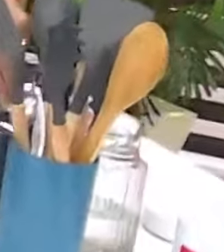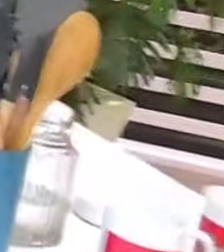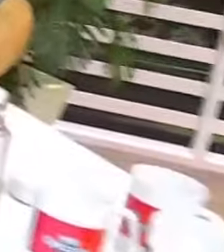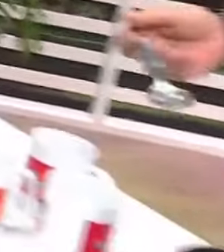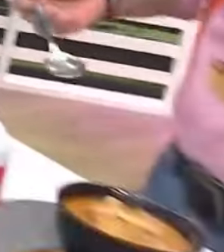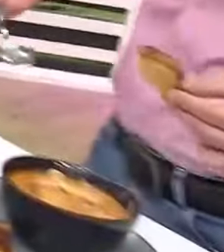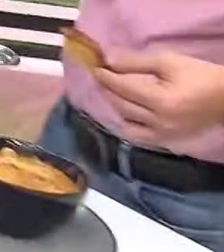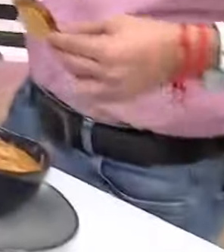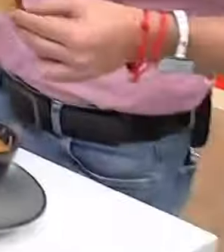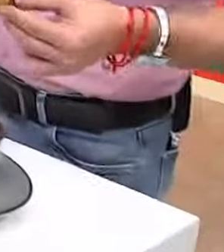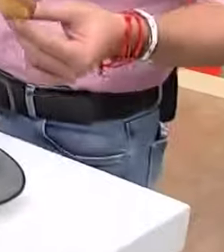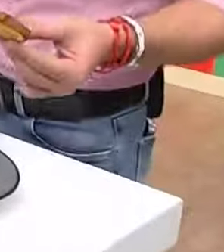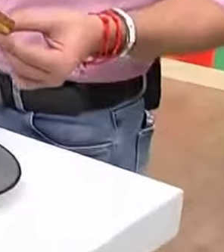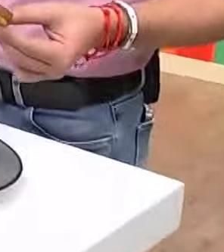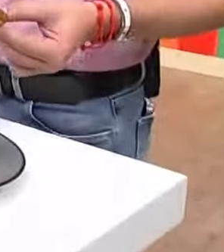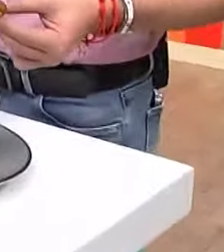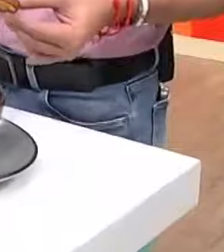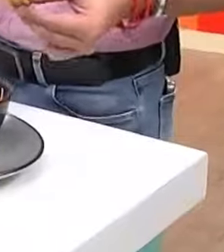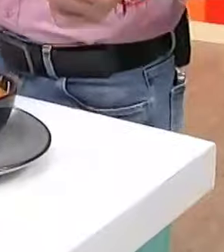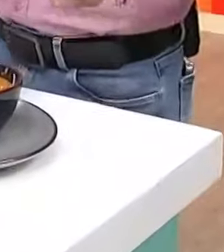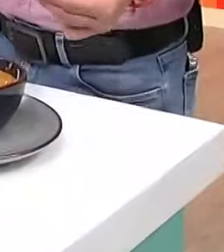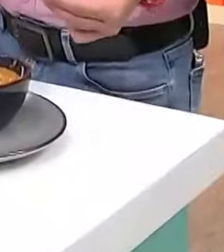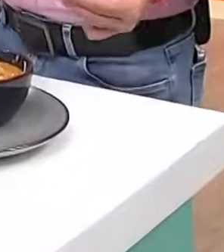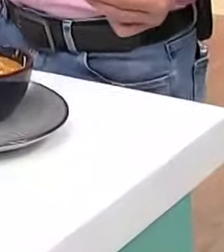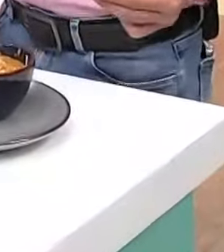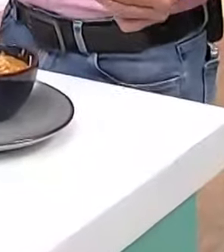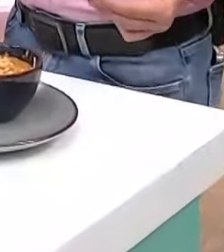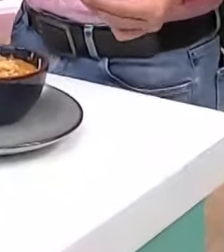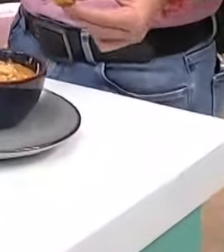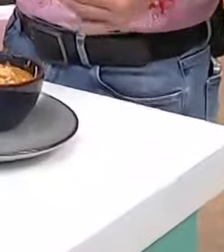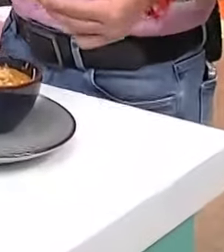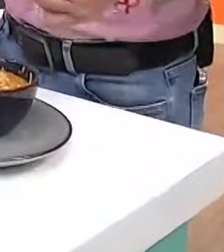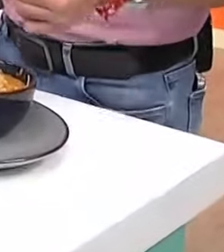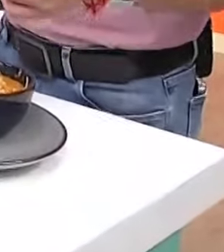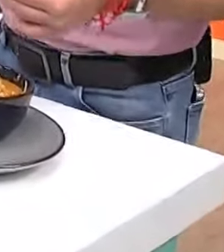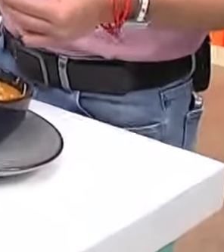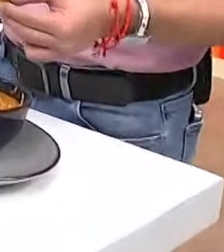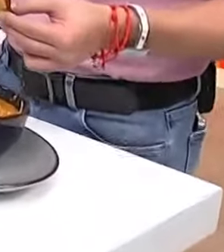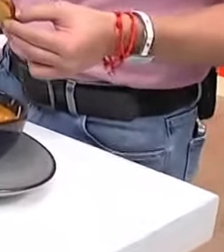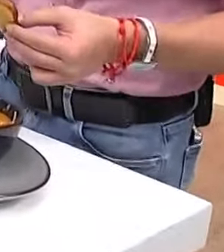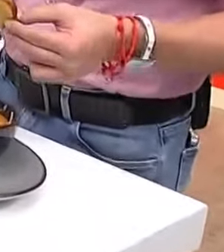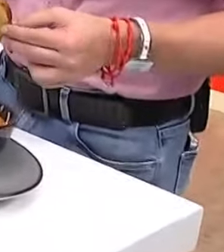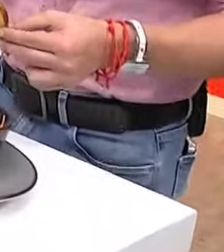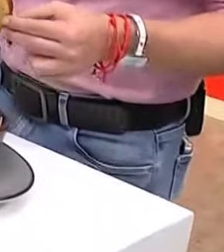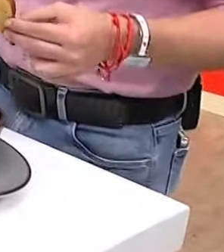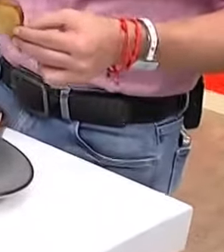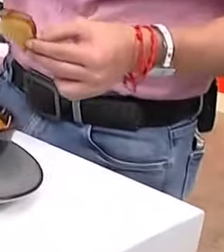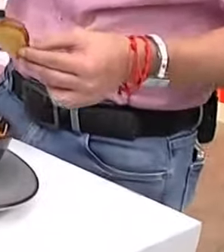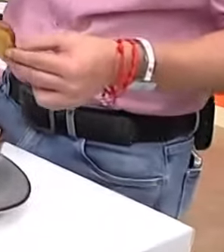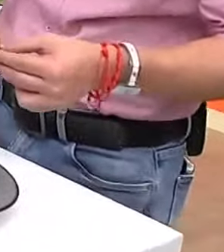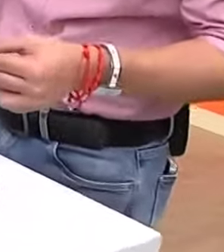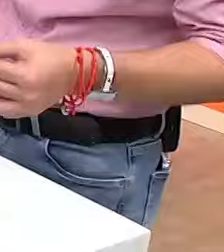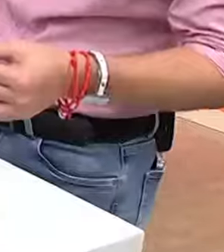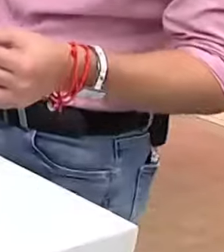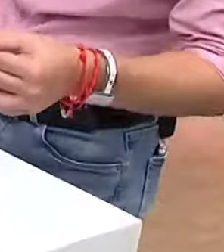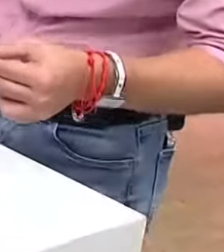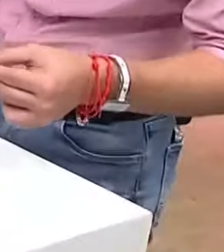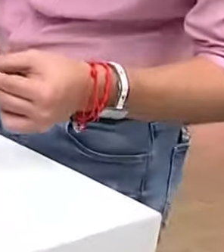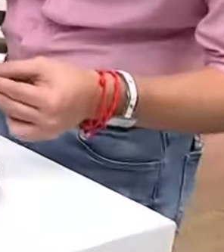hace caso? ¡No! Esas ya son las recetas de Pisu. Él ya tenía su pancito. Ahora, Pisu, ¿hay otro tipo de presentación para esta sopa?